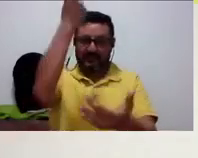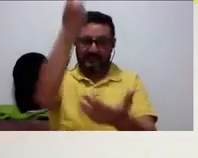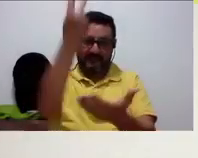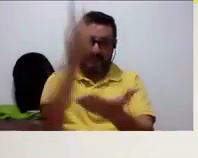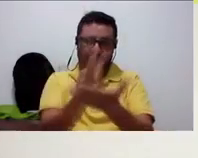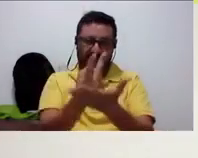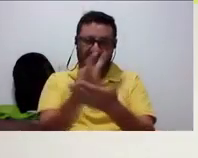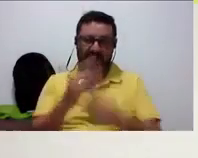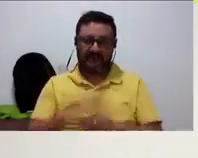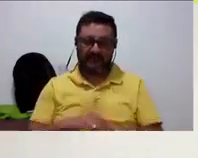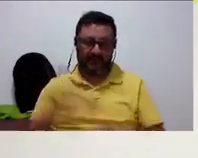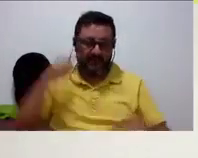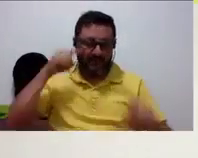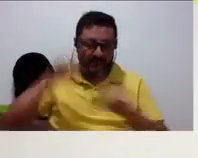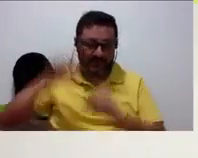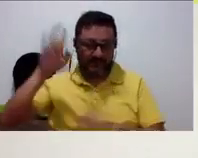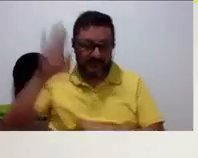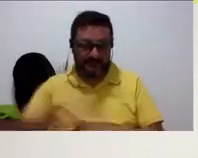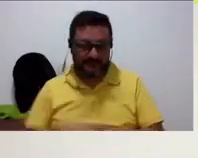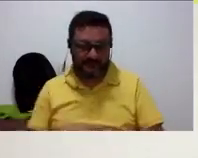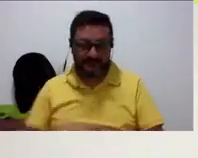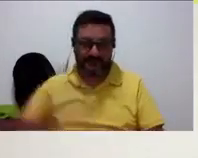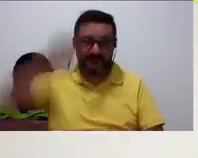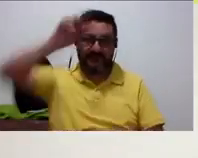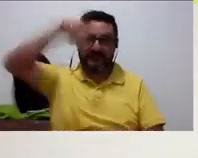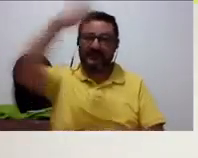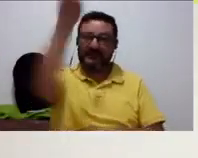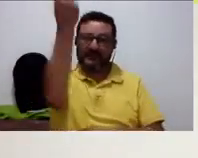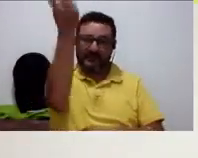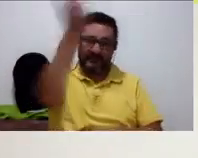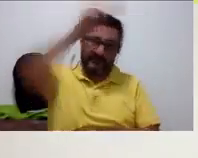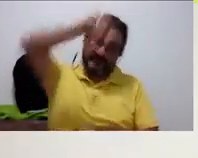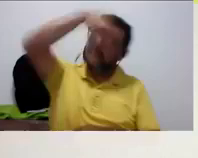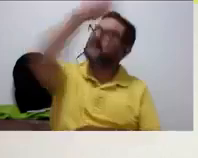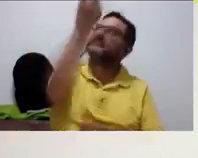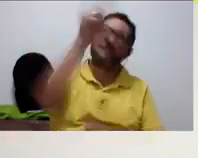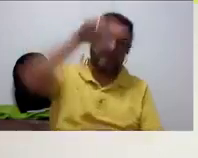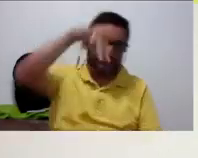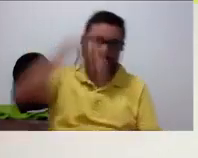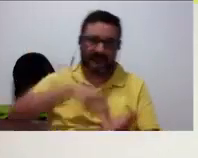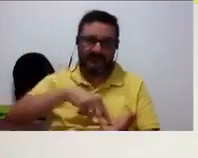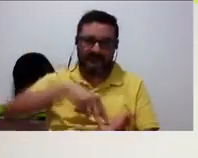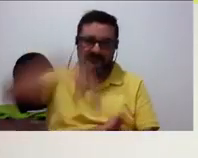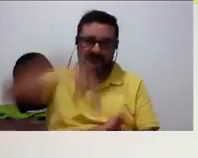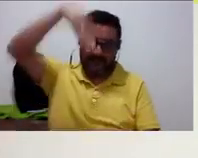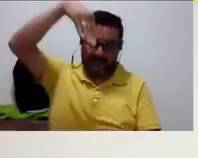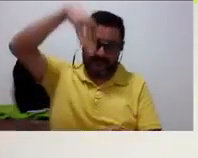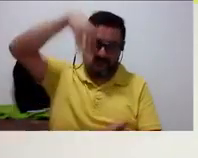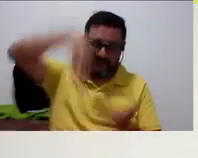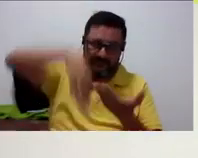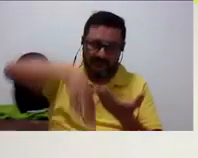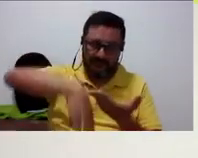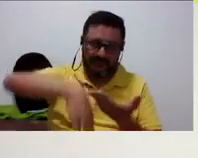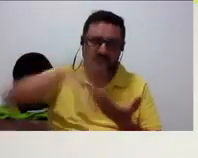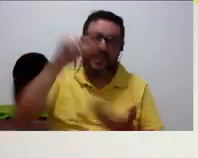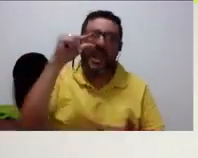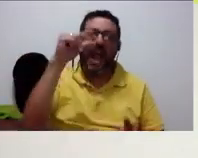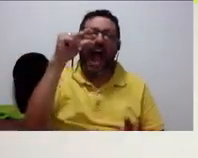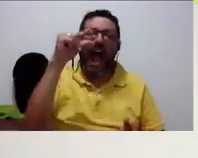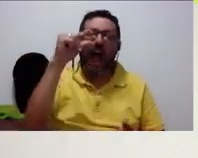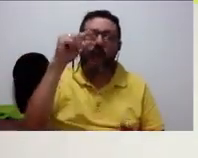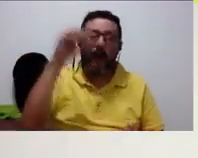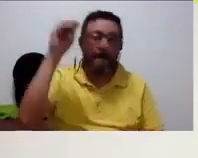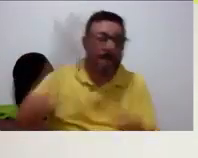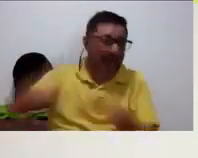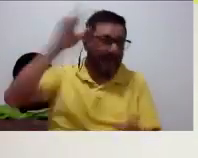Y la idea es hacer giros en el aire, vueltas, caer en posición vertical, salpicando la menor cantidad de agua posible. En